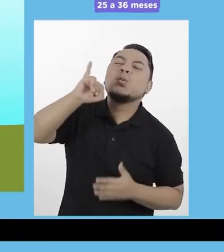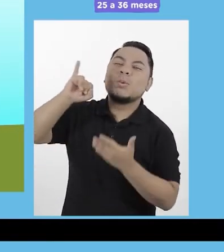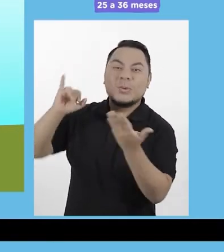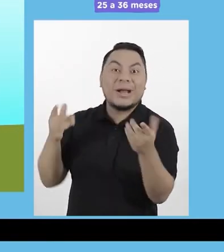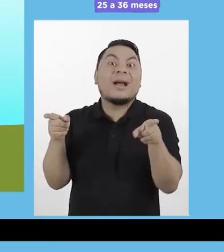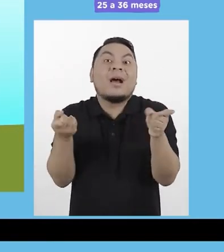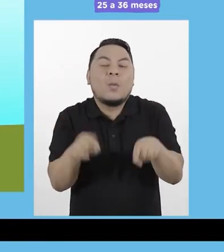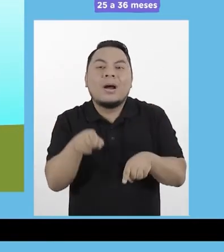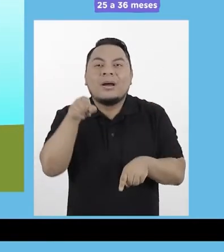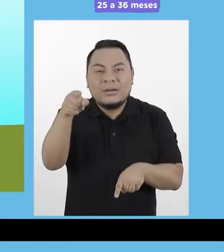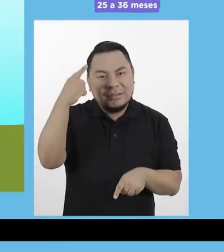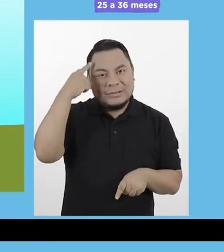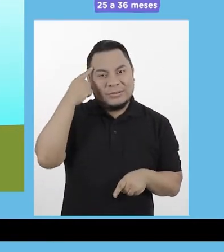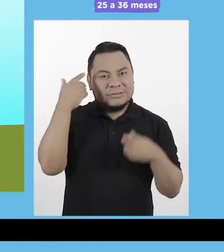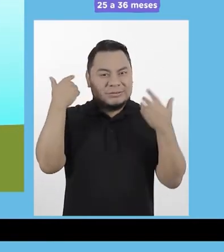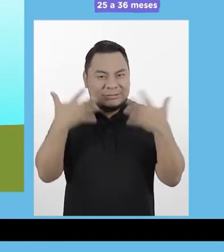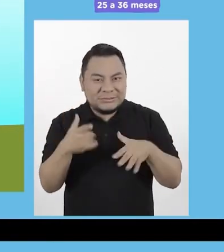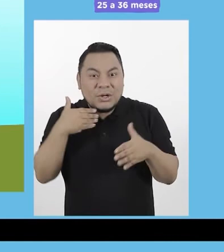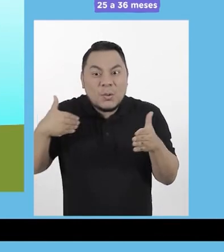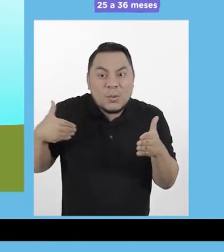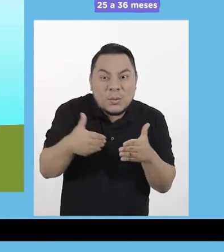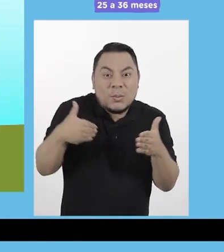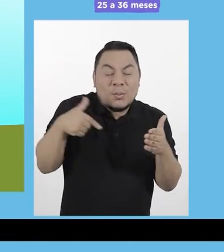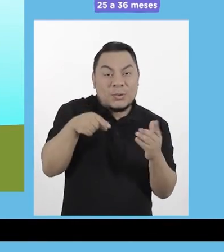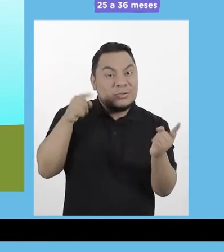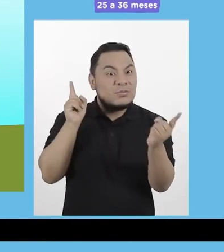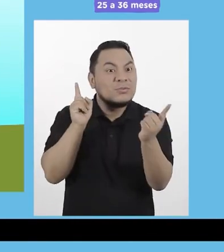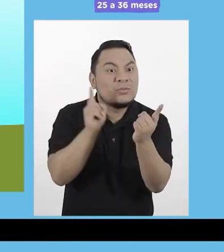miau, cuando te le acercas tú.